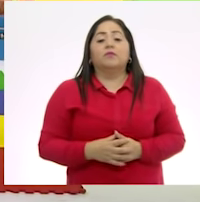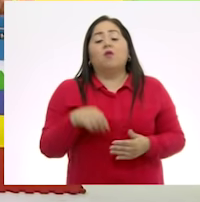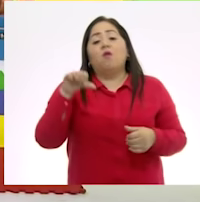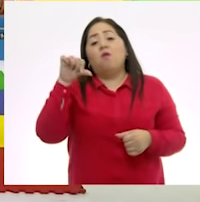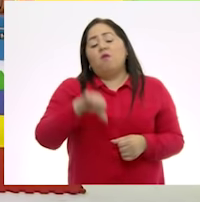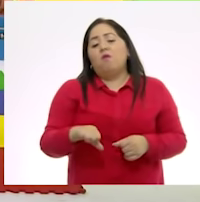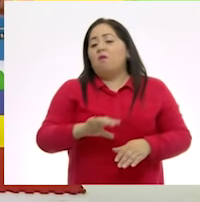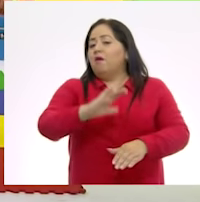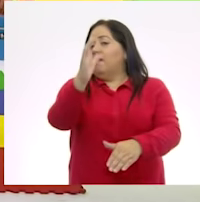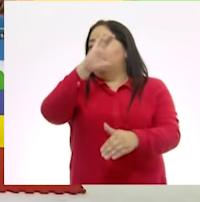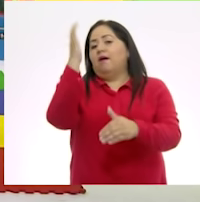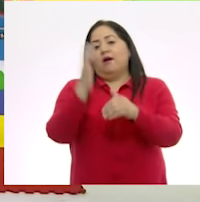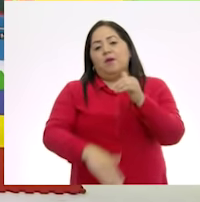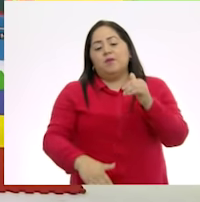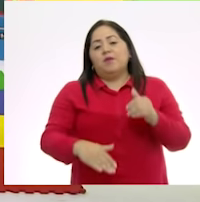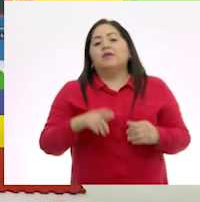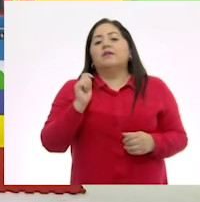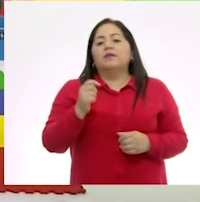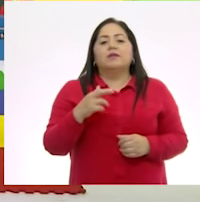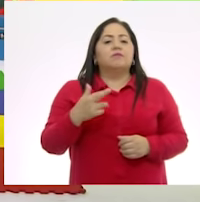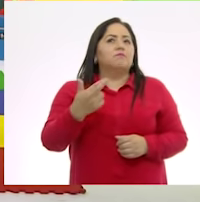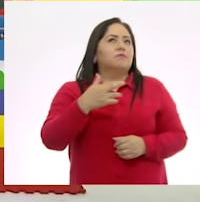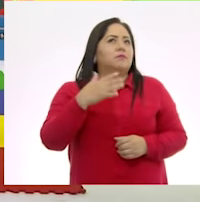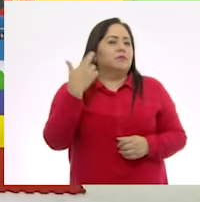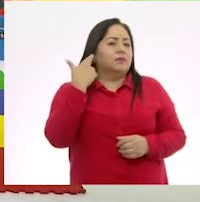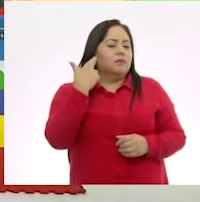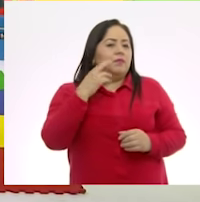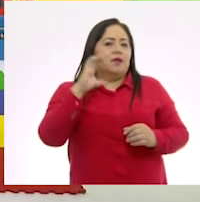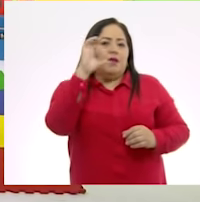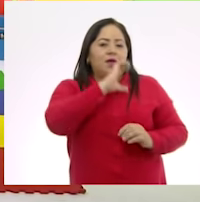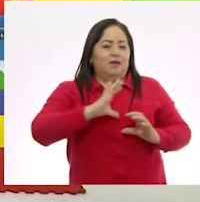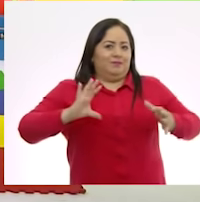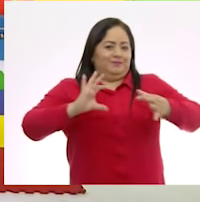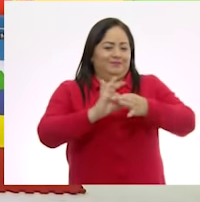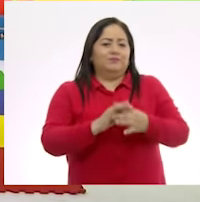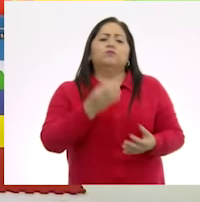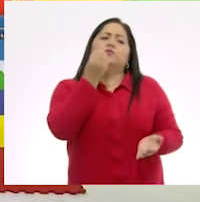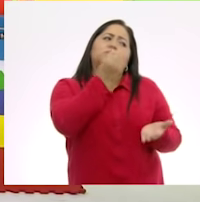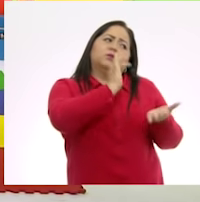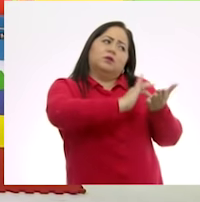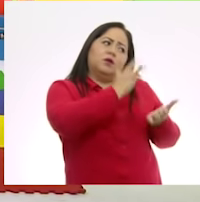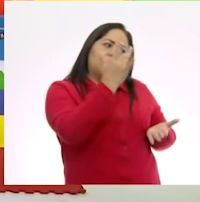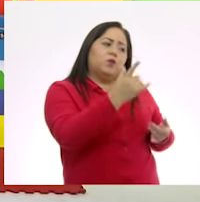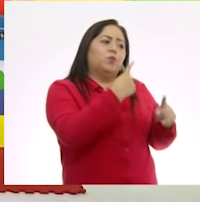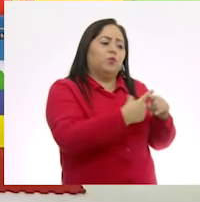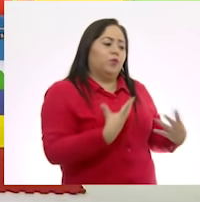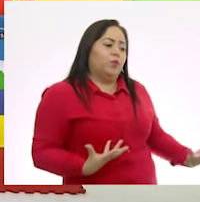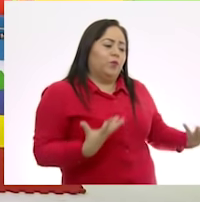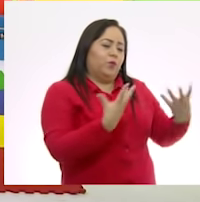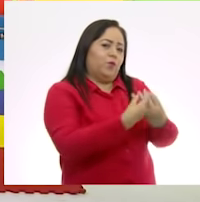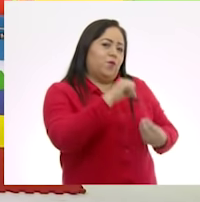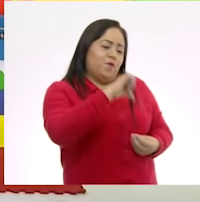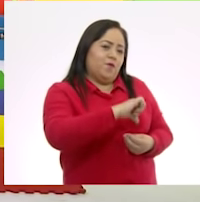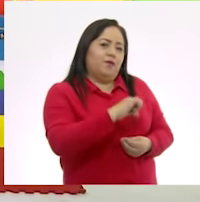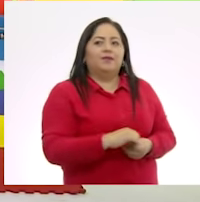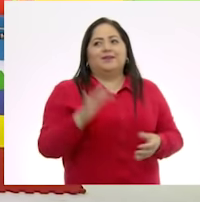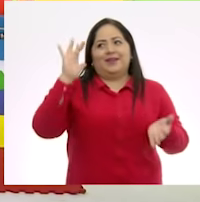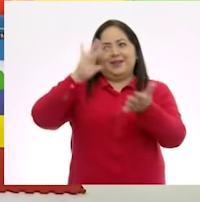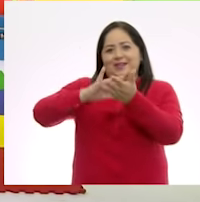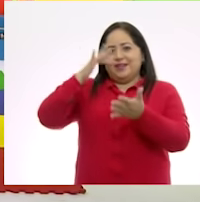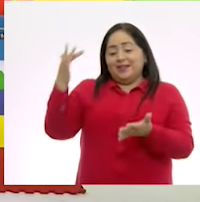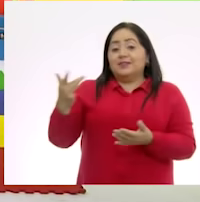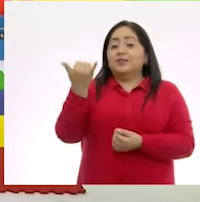Por hoy hemos terminado con Rimo y Canto. Muchas gracias, Carla, por haber estado con nosotros. Gracias, Hoja. Y